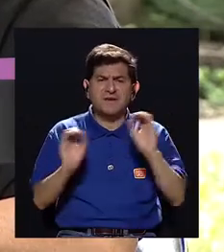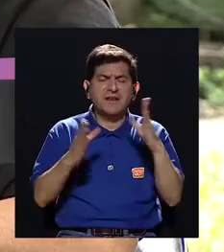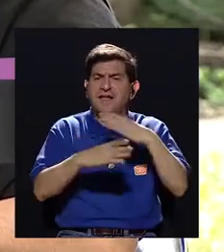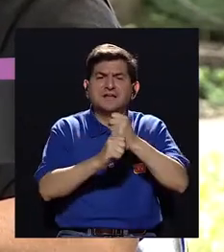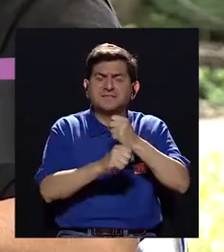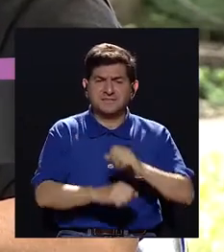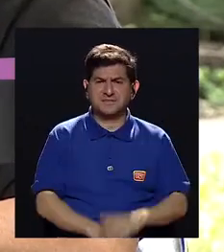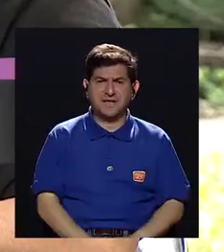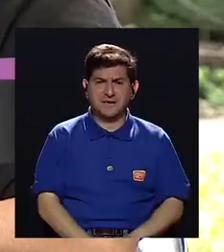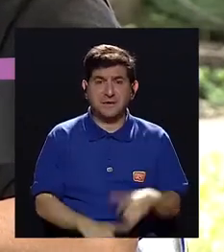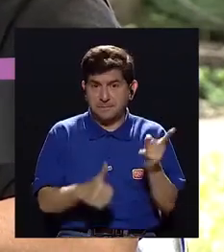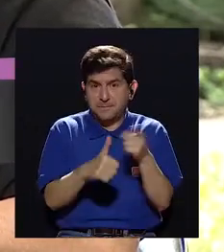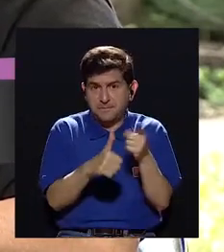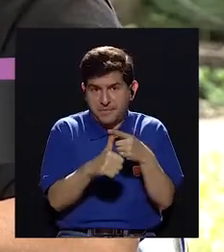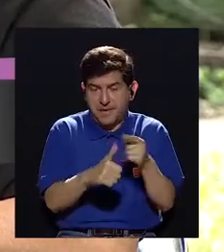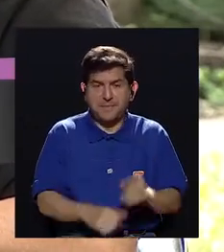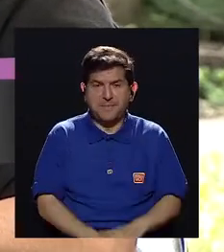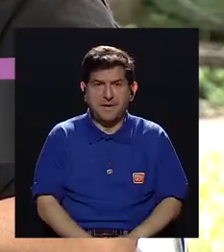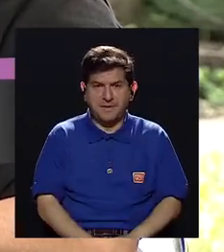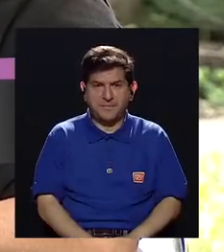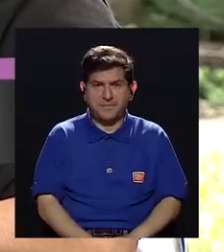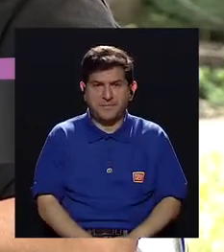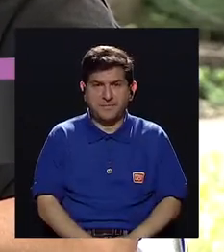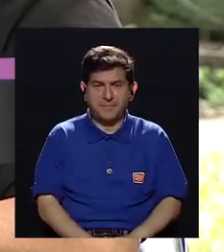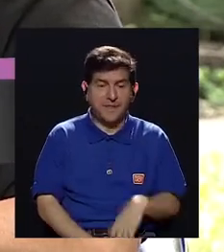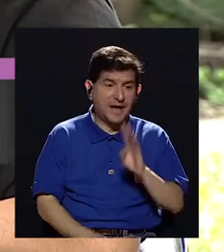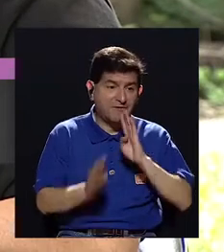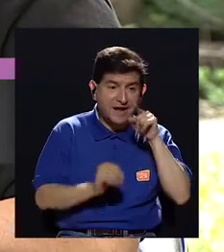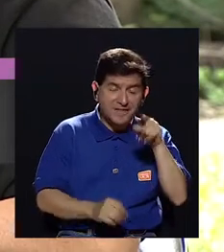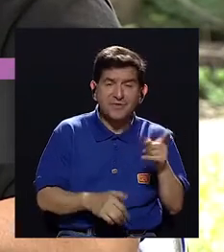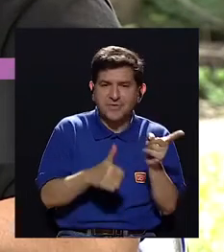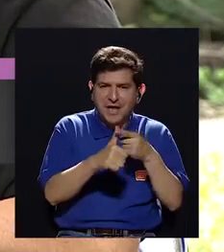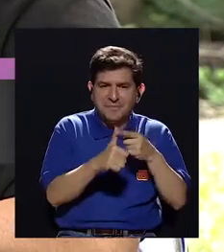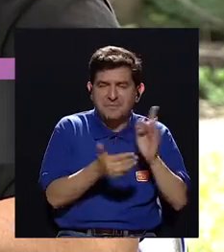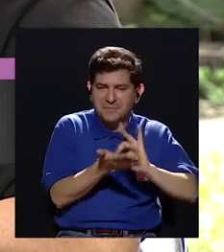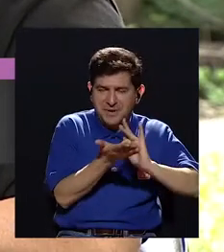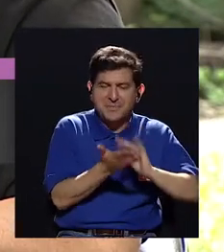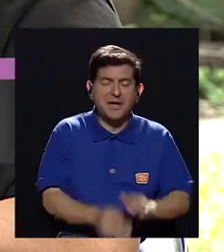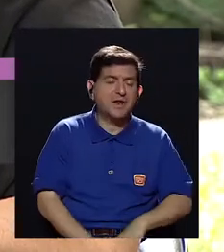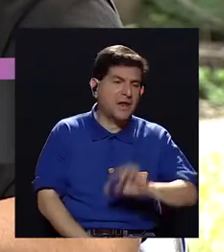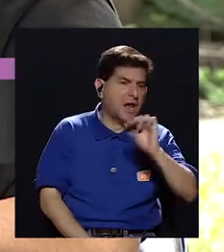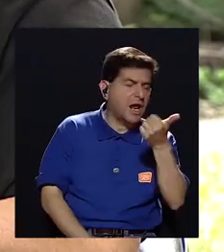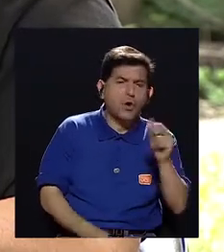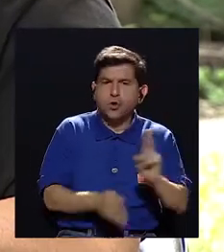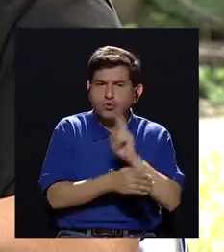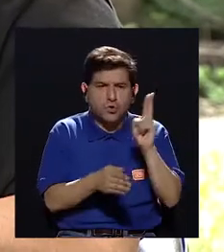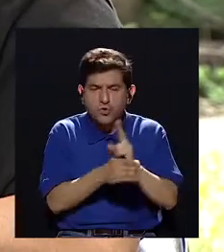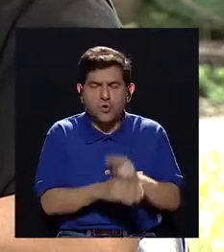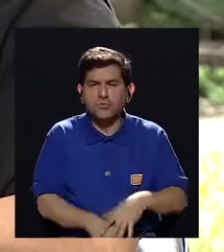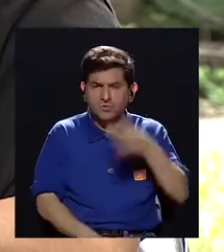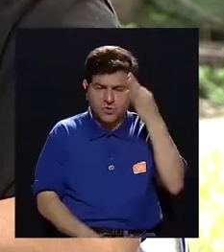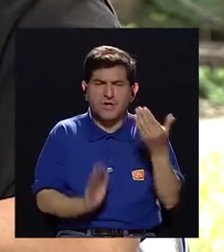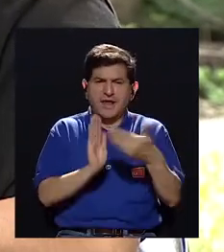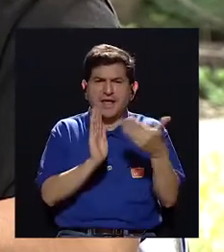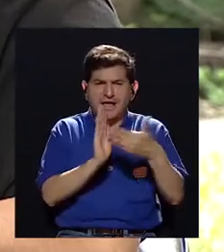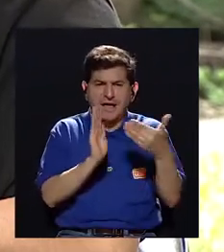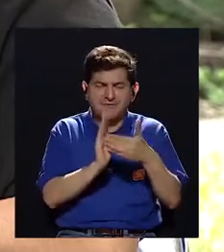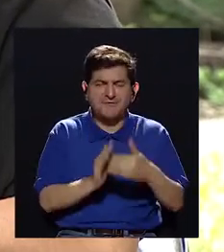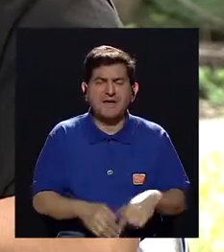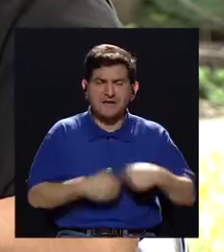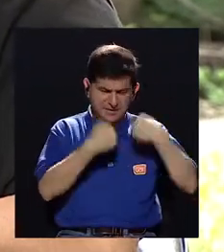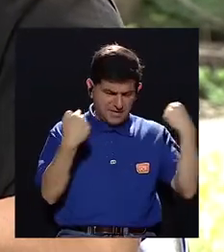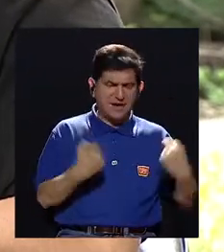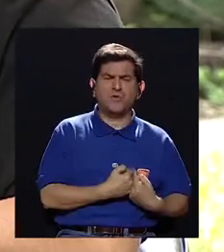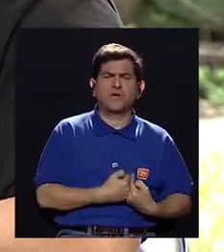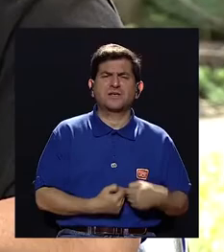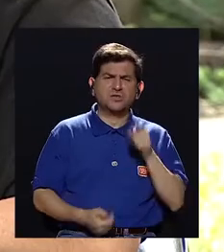hace nada. Uh-huh. Número uno, que es referido a la beclometasona. Y número dos, que a veces no usan el salbutamol porque creen que les va a dañar el corazón. ¿Y